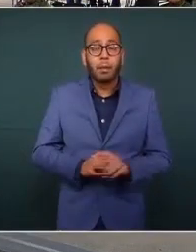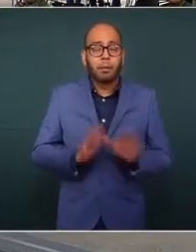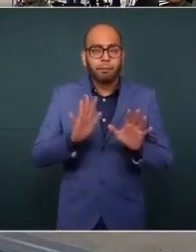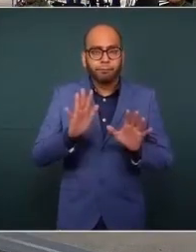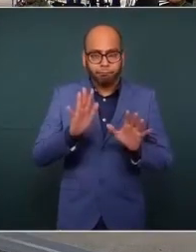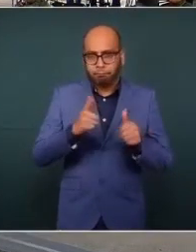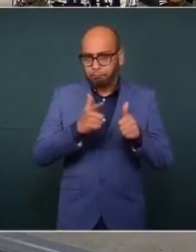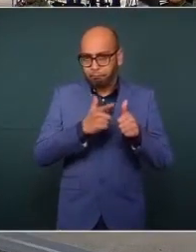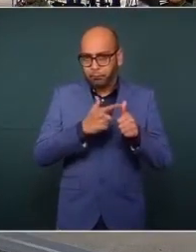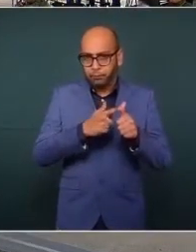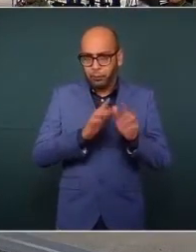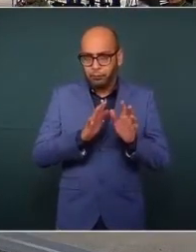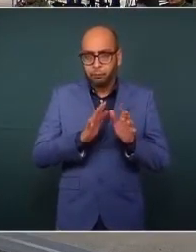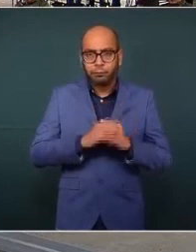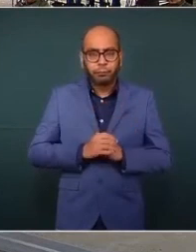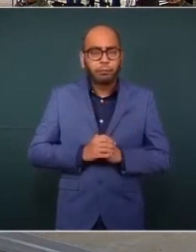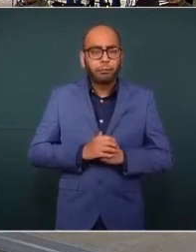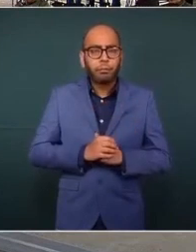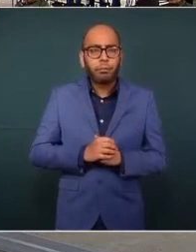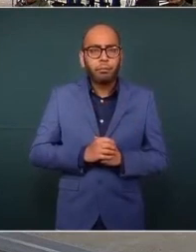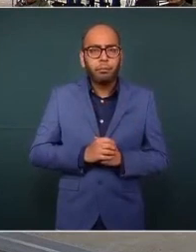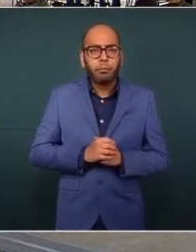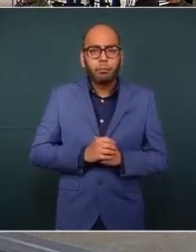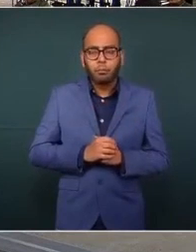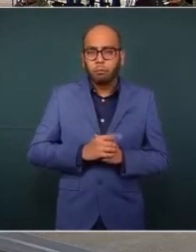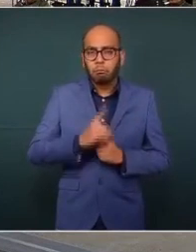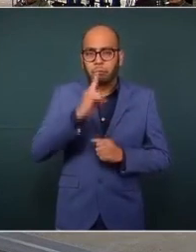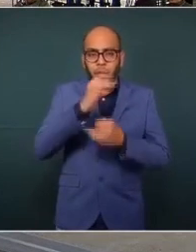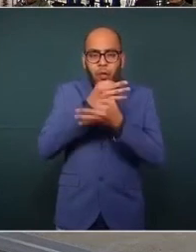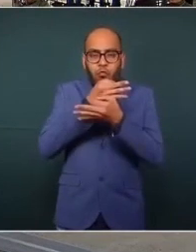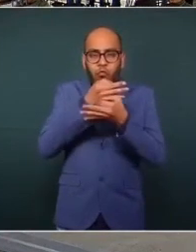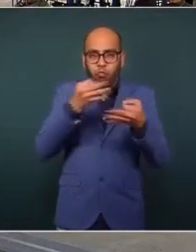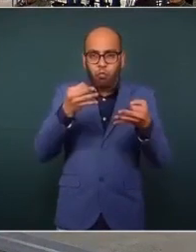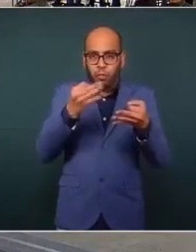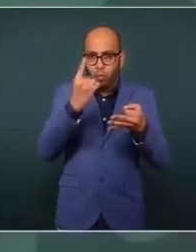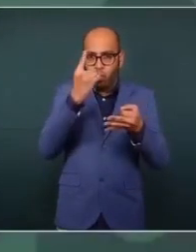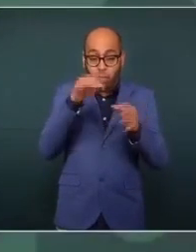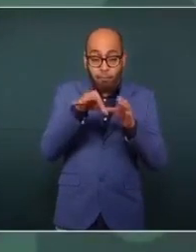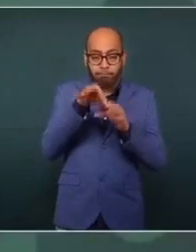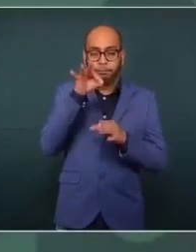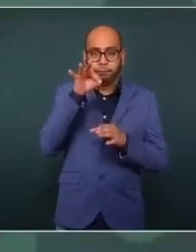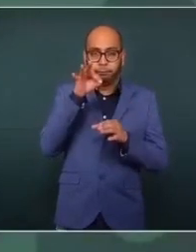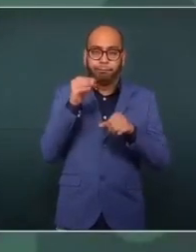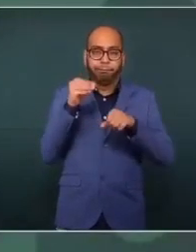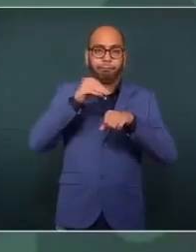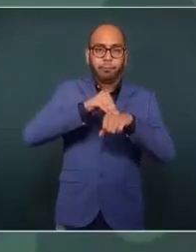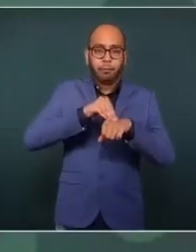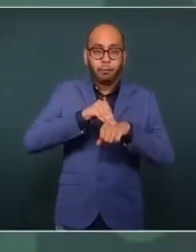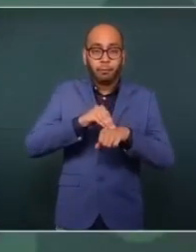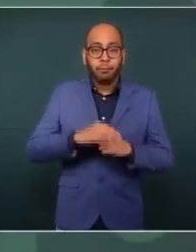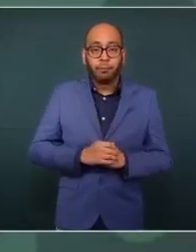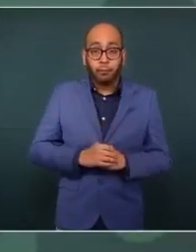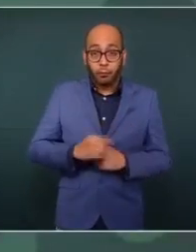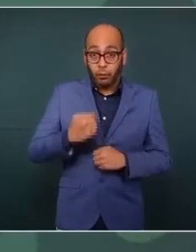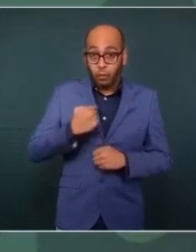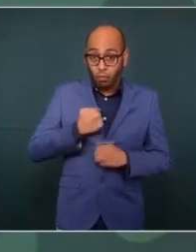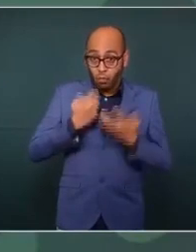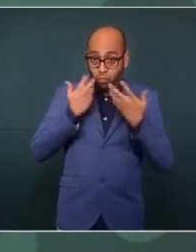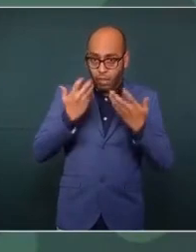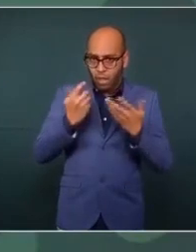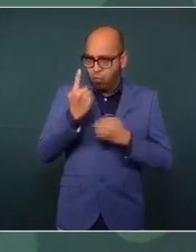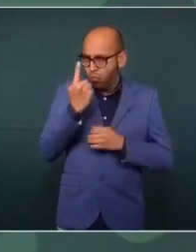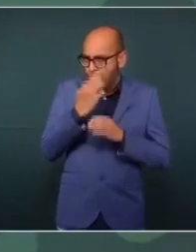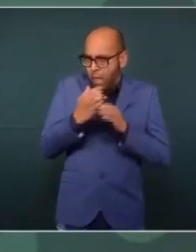Primero, agrego un dato aquí, si algo debo yo de destacar y